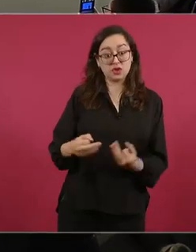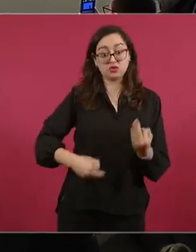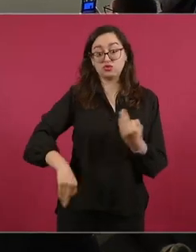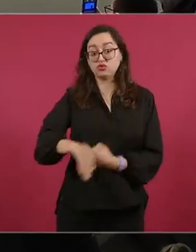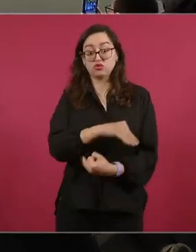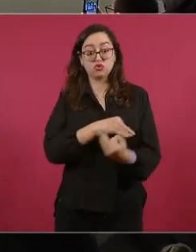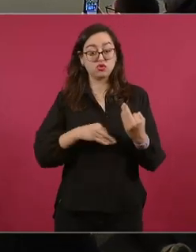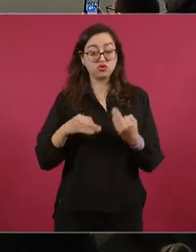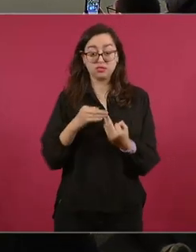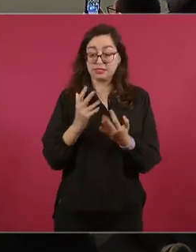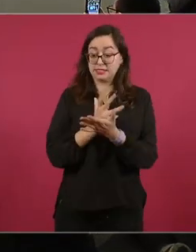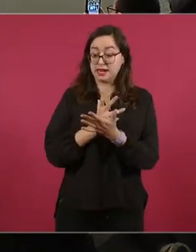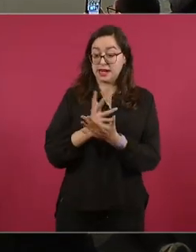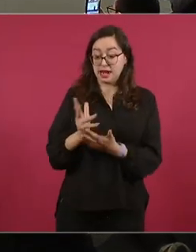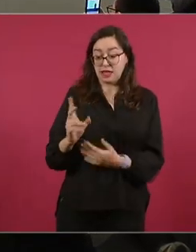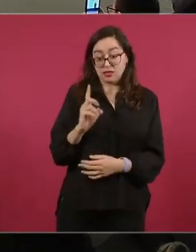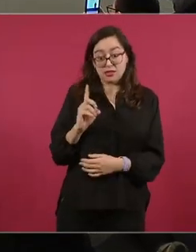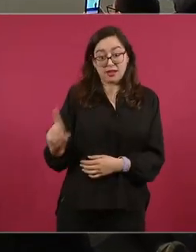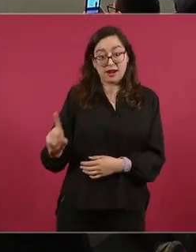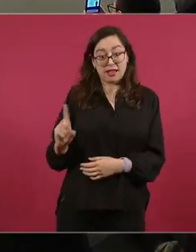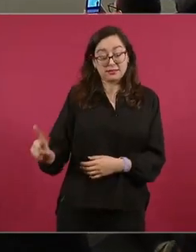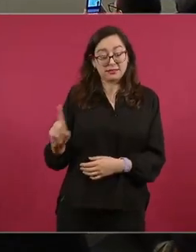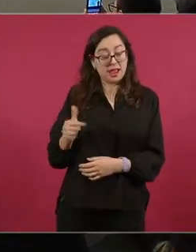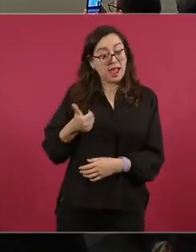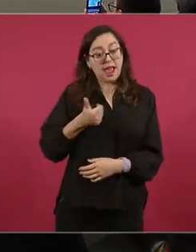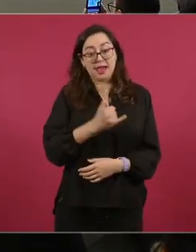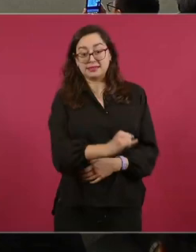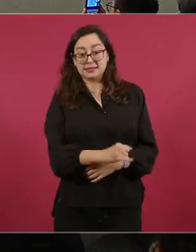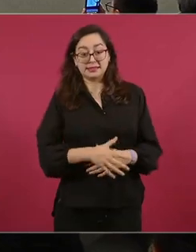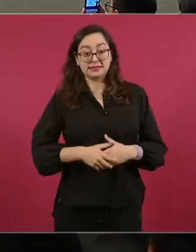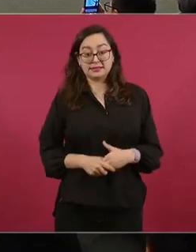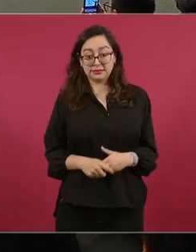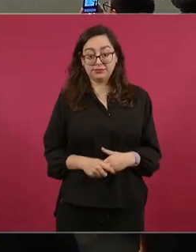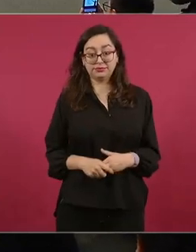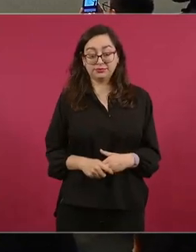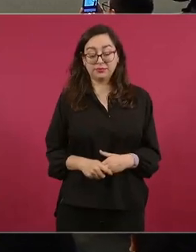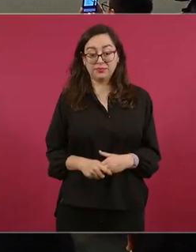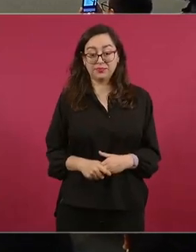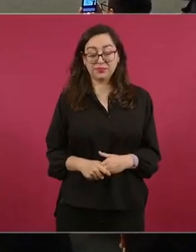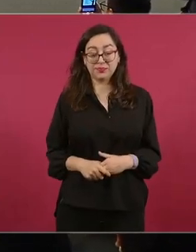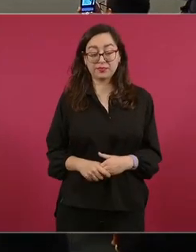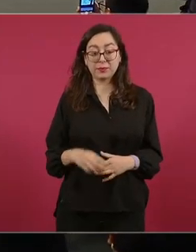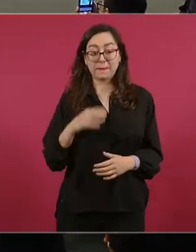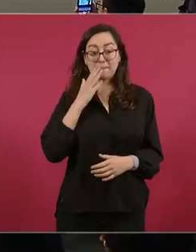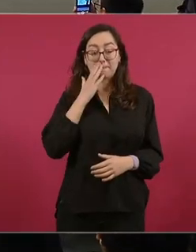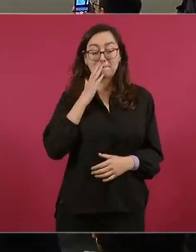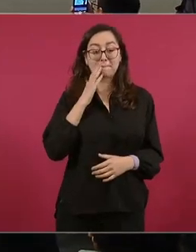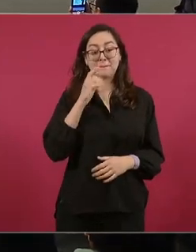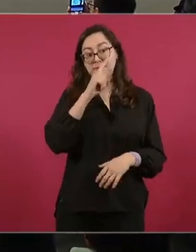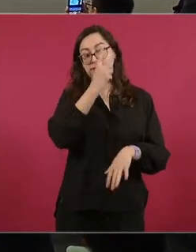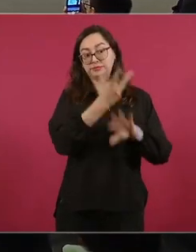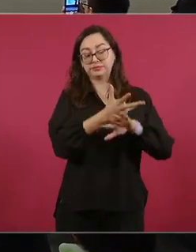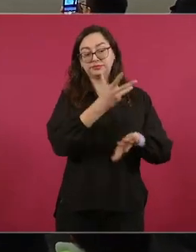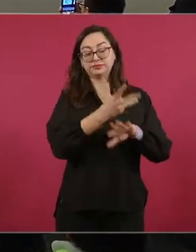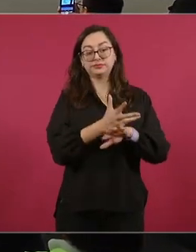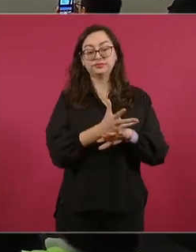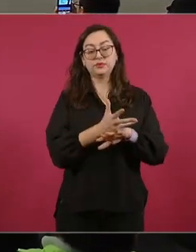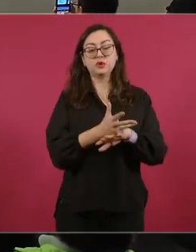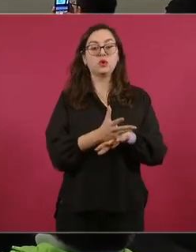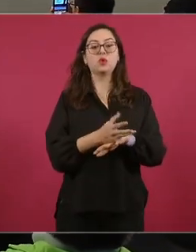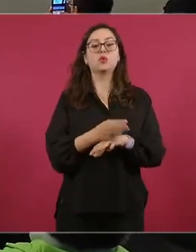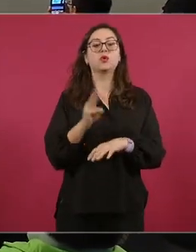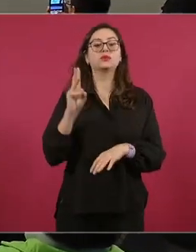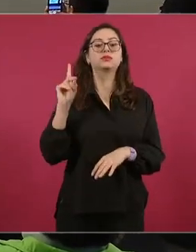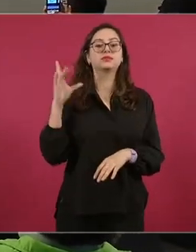De ultraderecha, cuando van a Washington o a